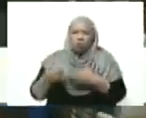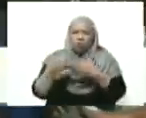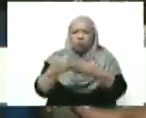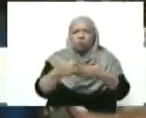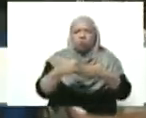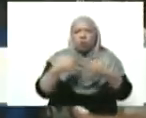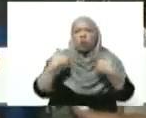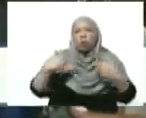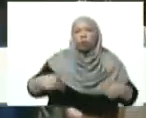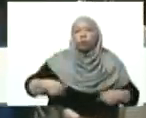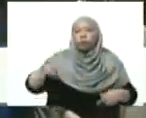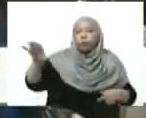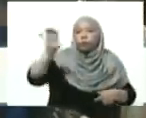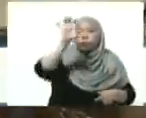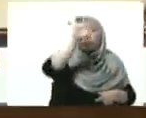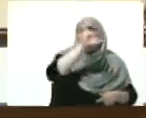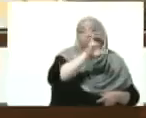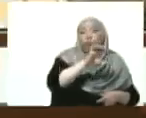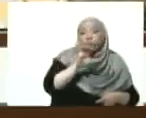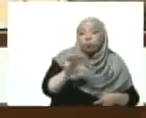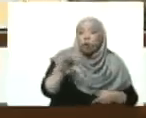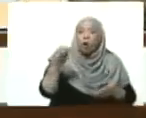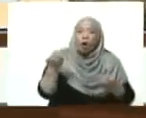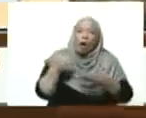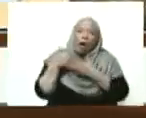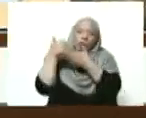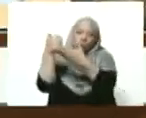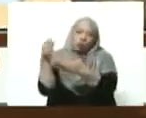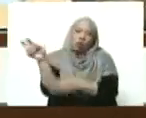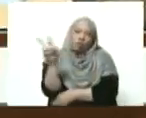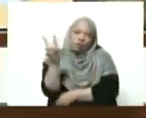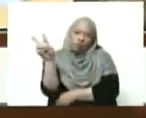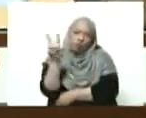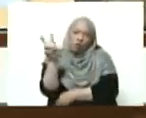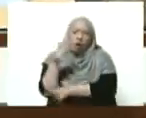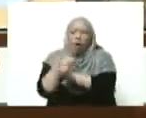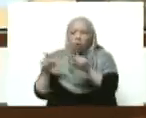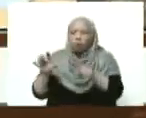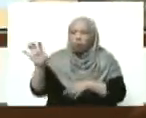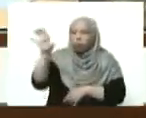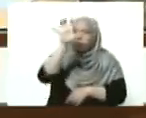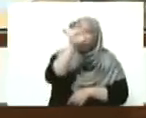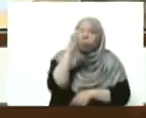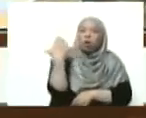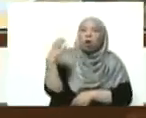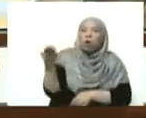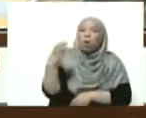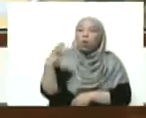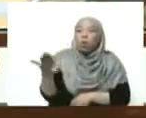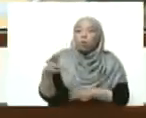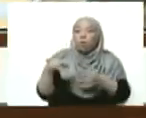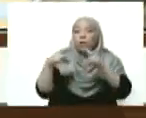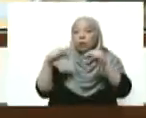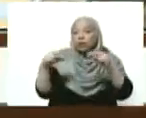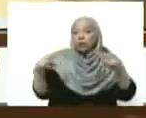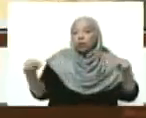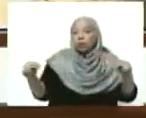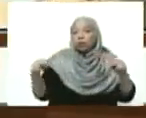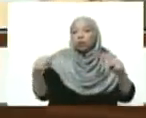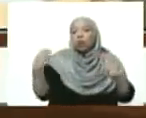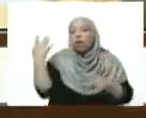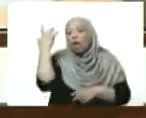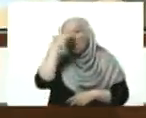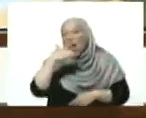muchos países. Ese avión en tan poco tiempo ya había llevado ayuda humanitaria a Colombia, Nicaragua, a Guinea